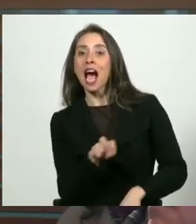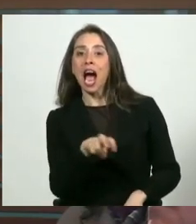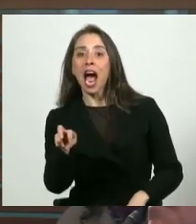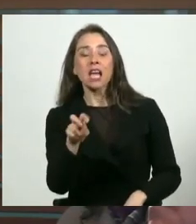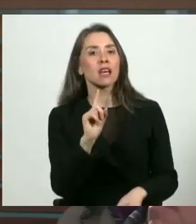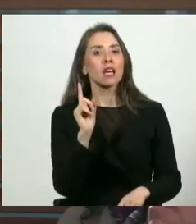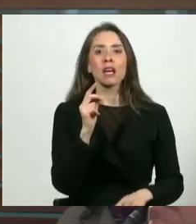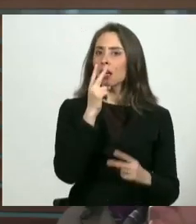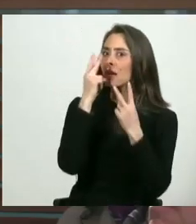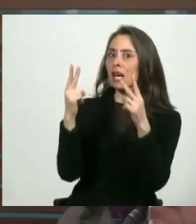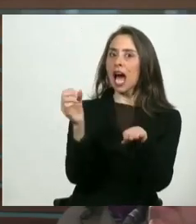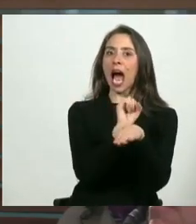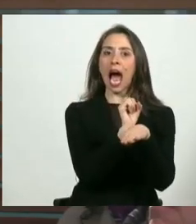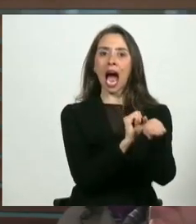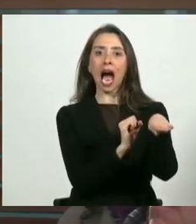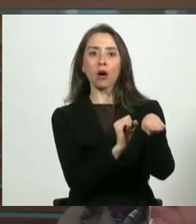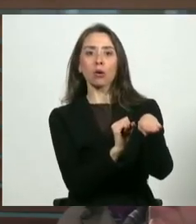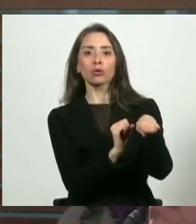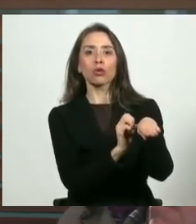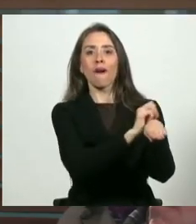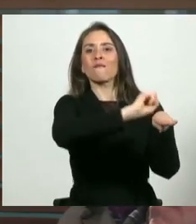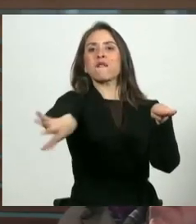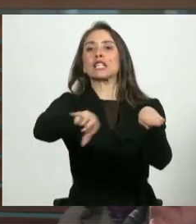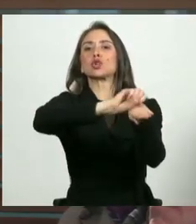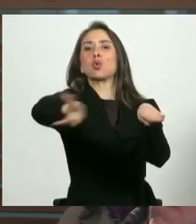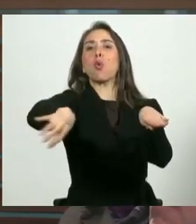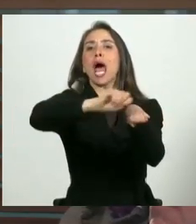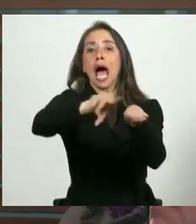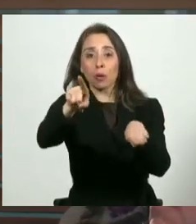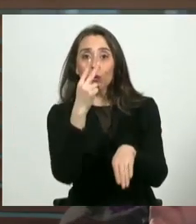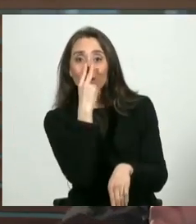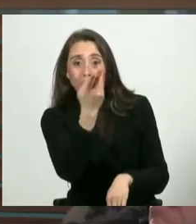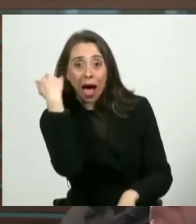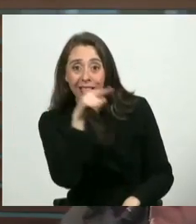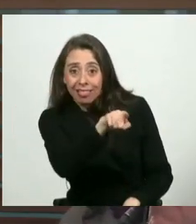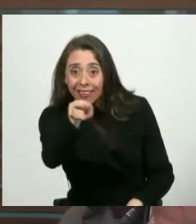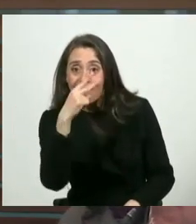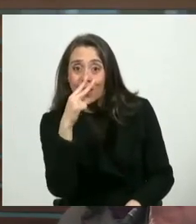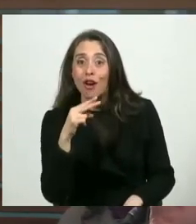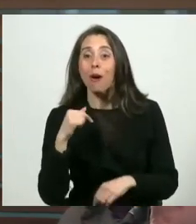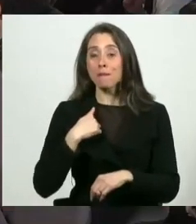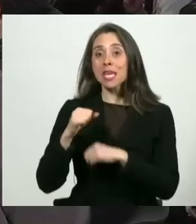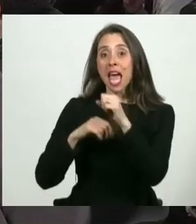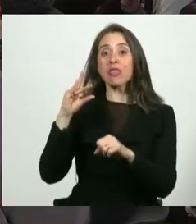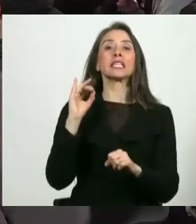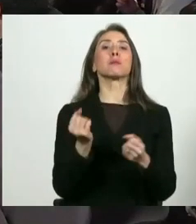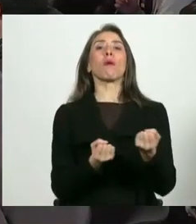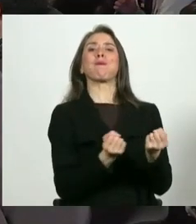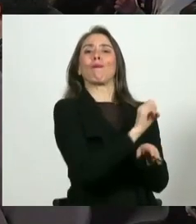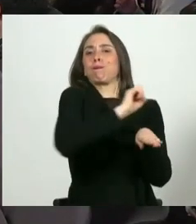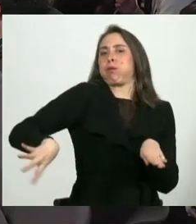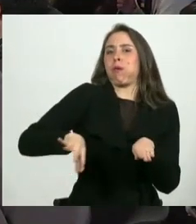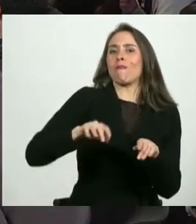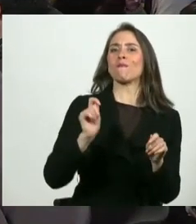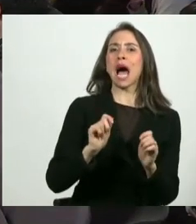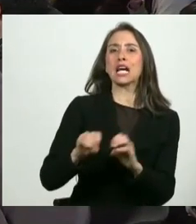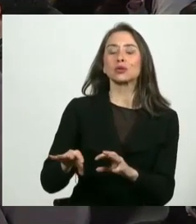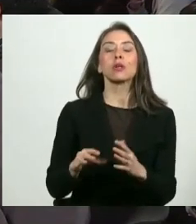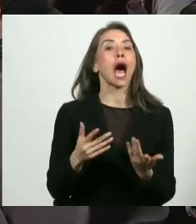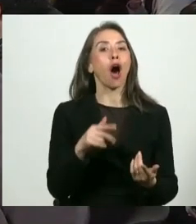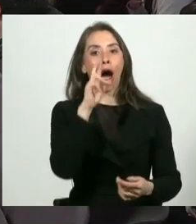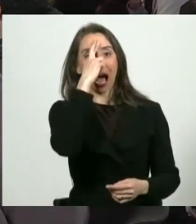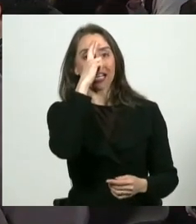era infrecuente que desde un auto tiraran para afuera basura. ¿Ustedes lo vieron eso, no? Los de mi edad, por lo menos. Hoy día no ocurre eso, o muy rara